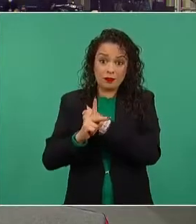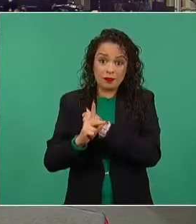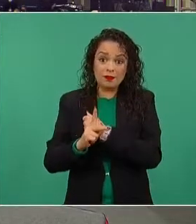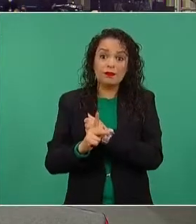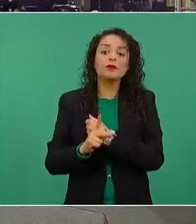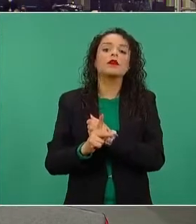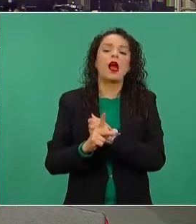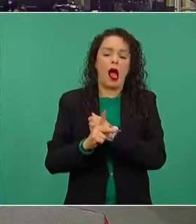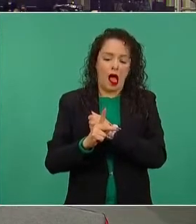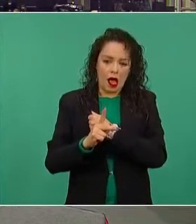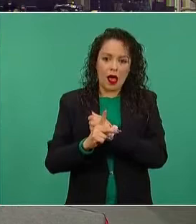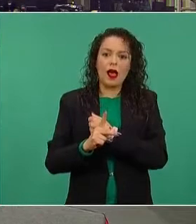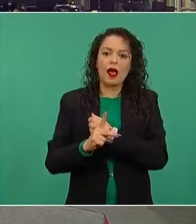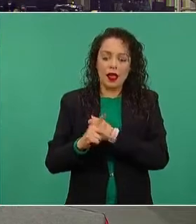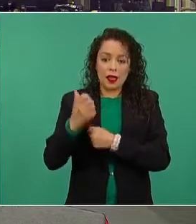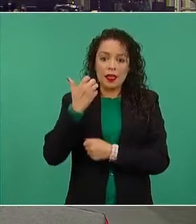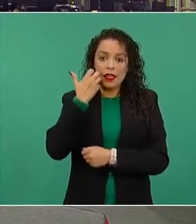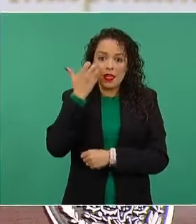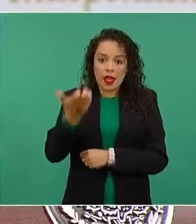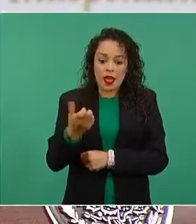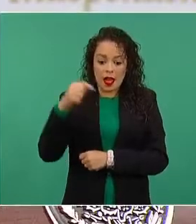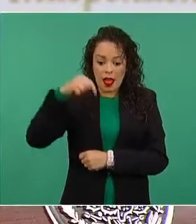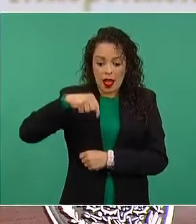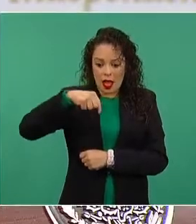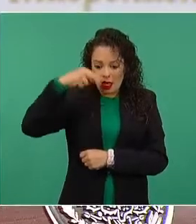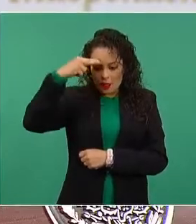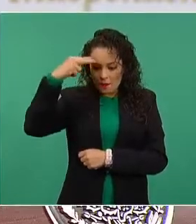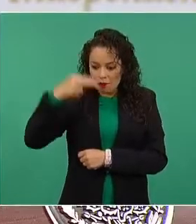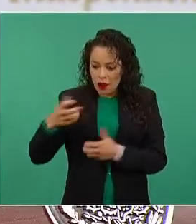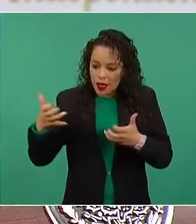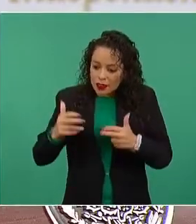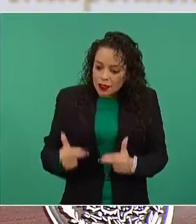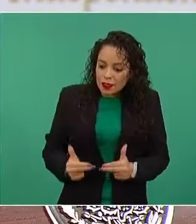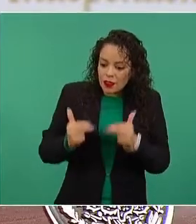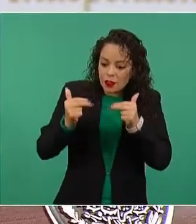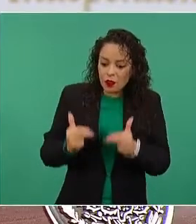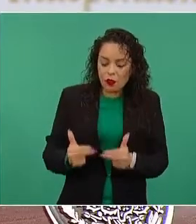a raudales con la reforma energética,